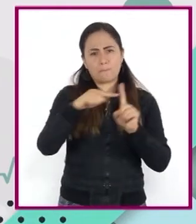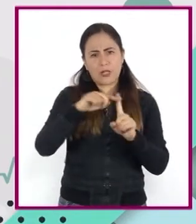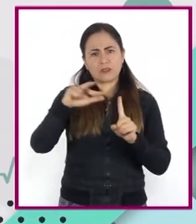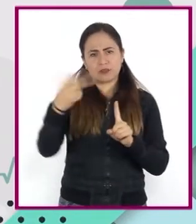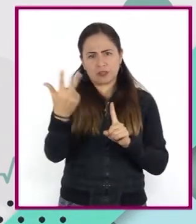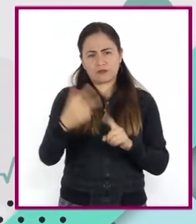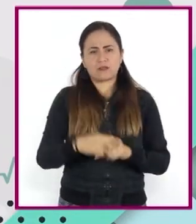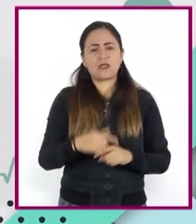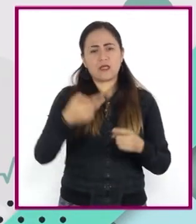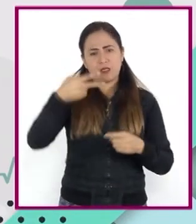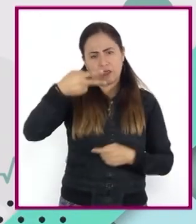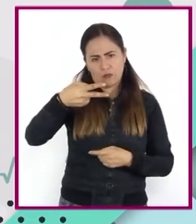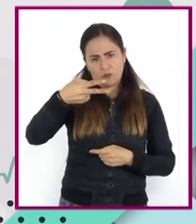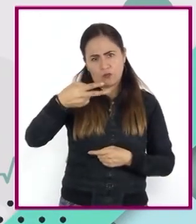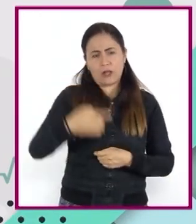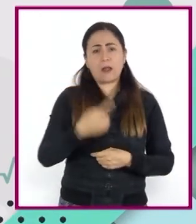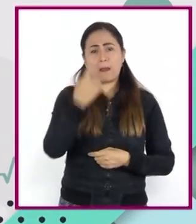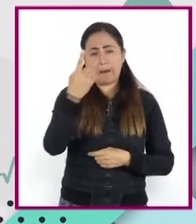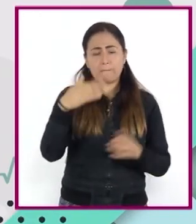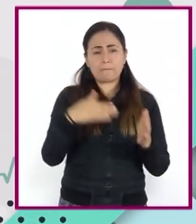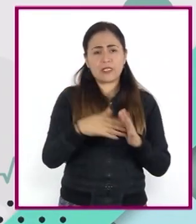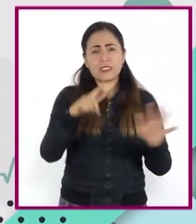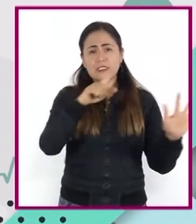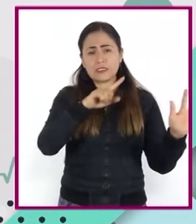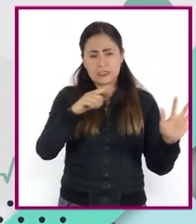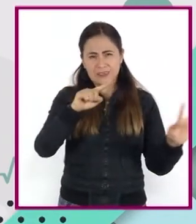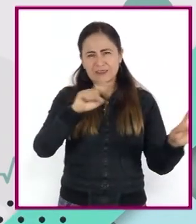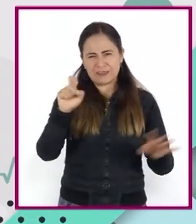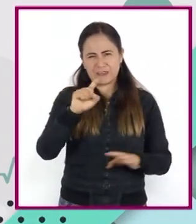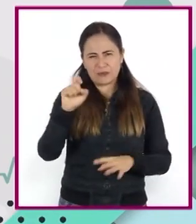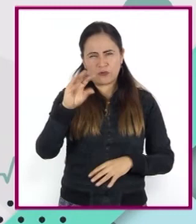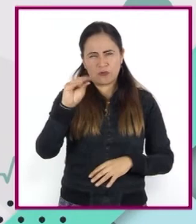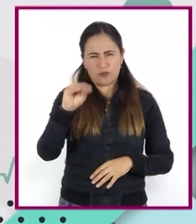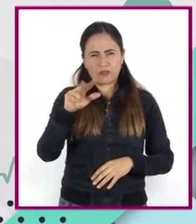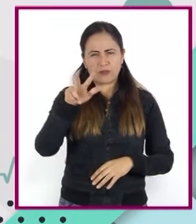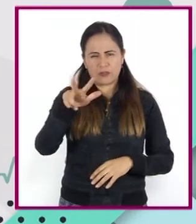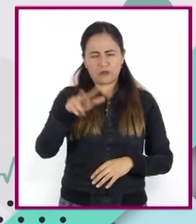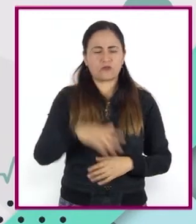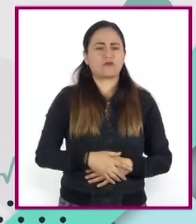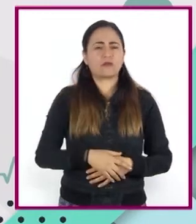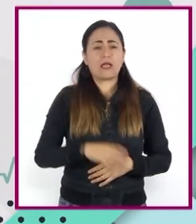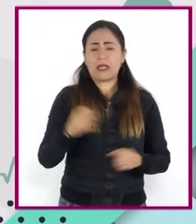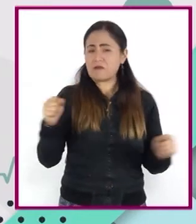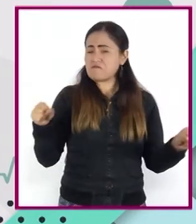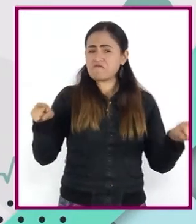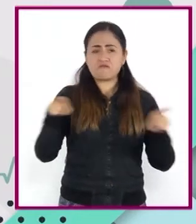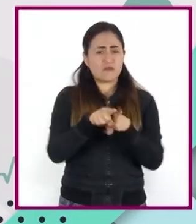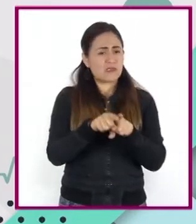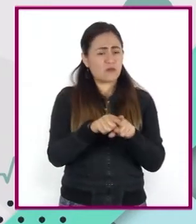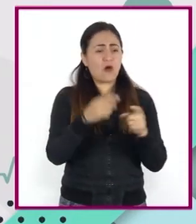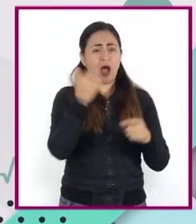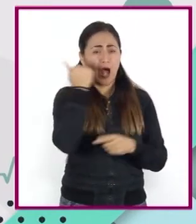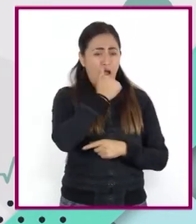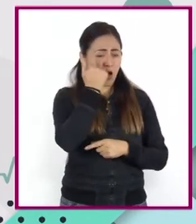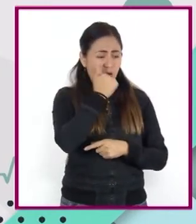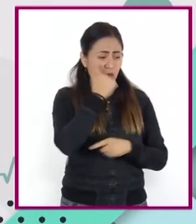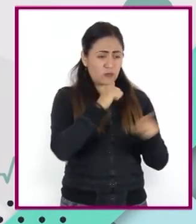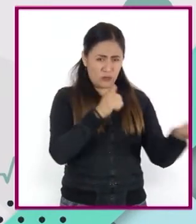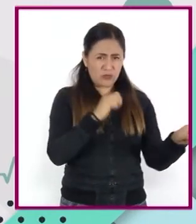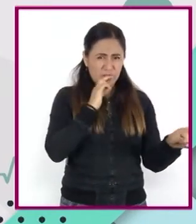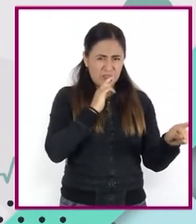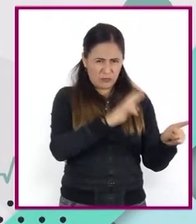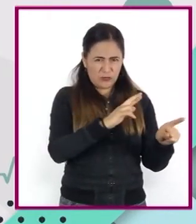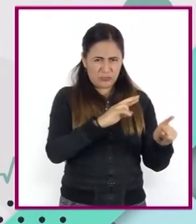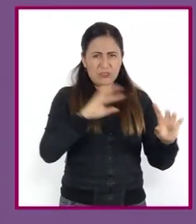13, igual a 1198. Este valor debe de coincidir con el total de alumnos que